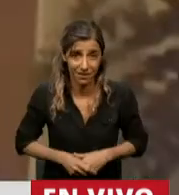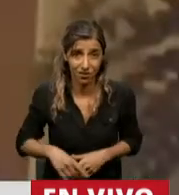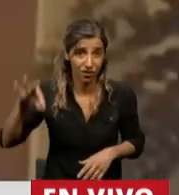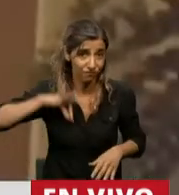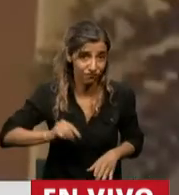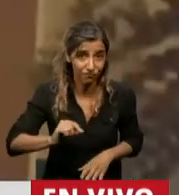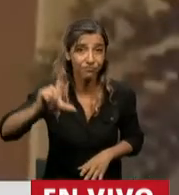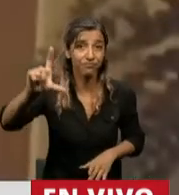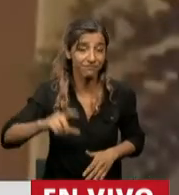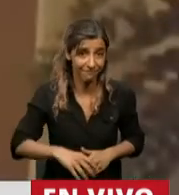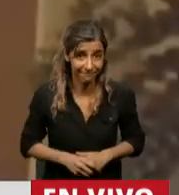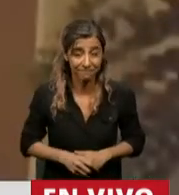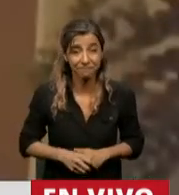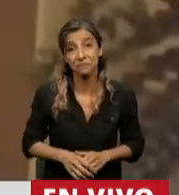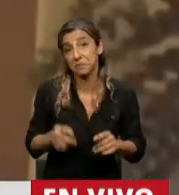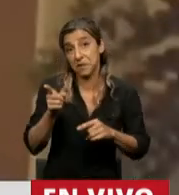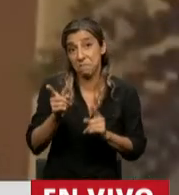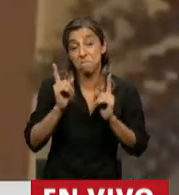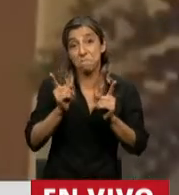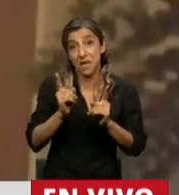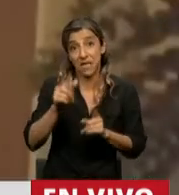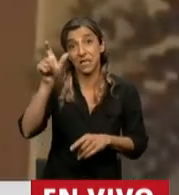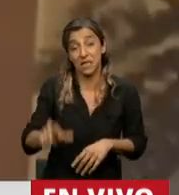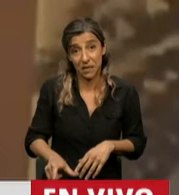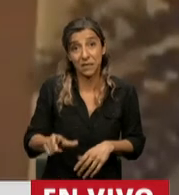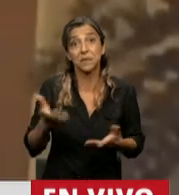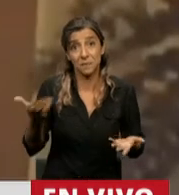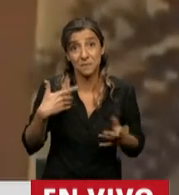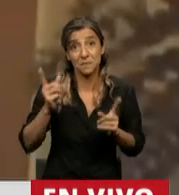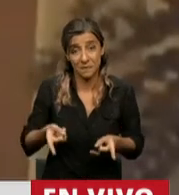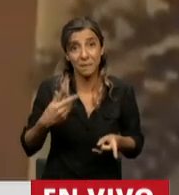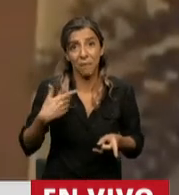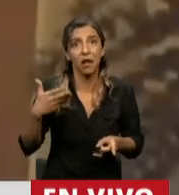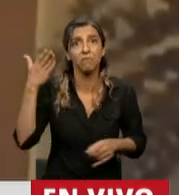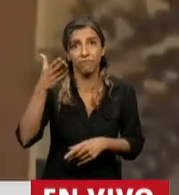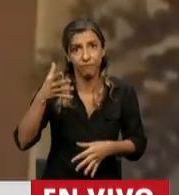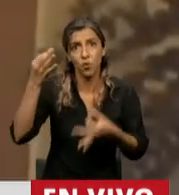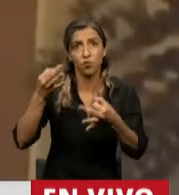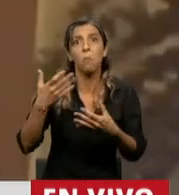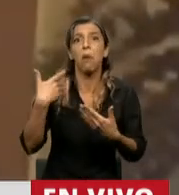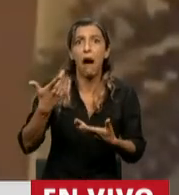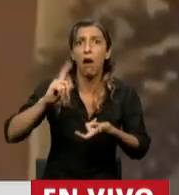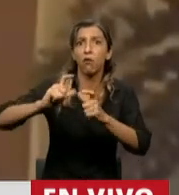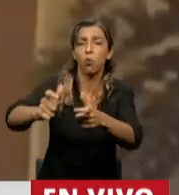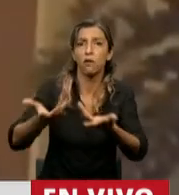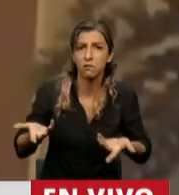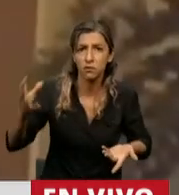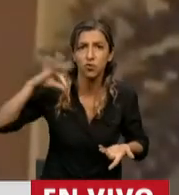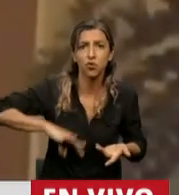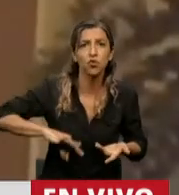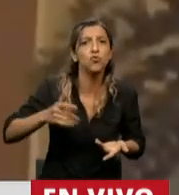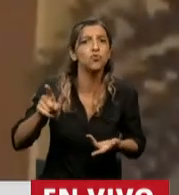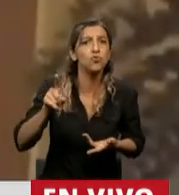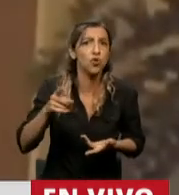misma hace muy poco tiempo recurrió a la justicia para que le reactualicen sus haberes jubilatorios porque no quiere que le dé